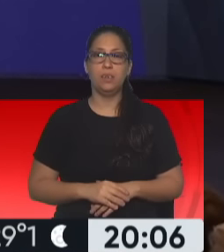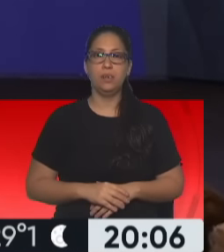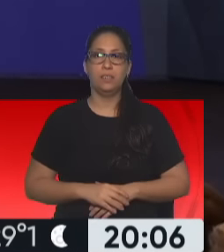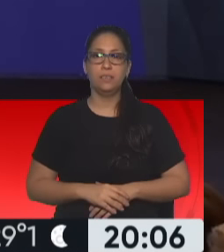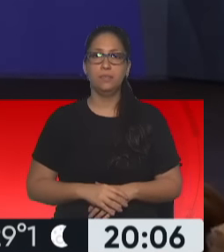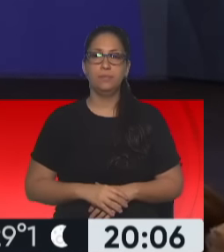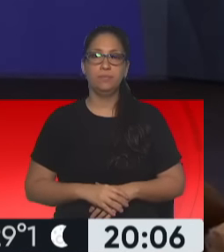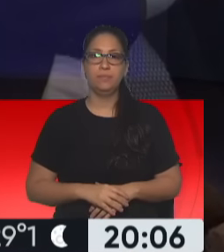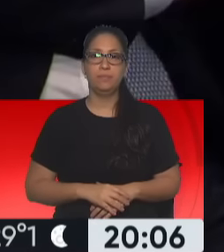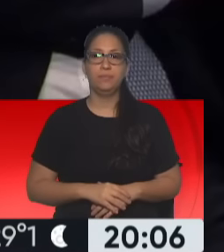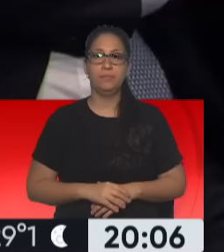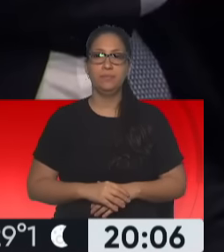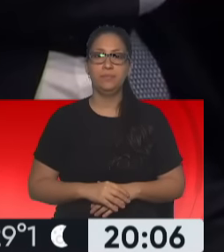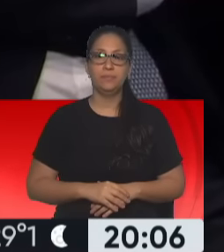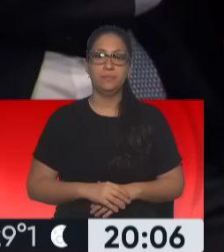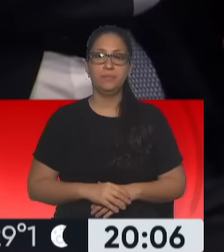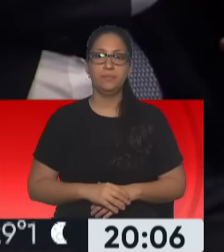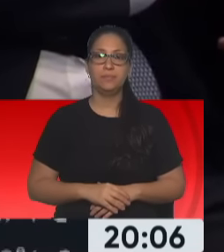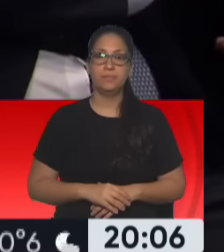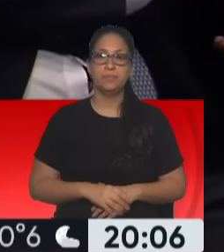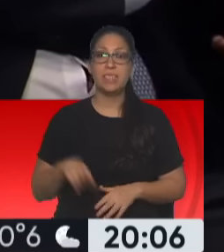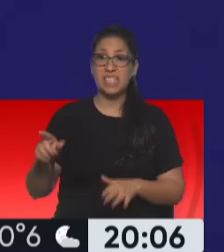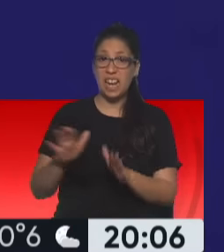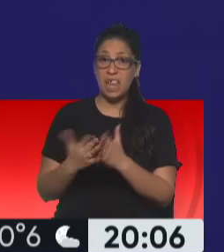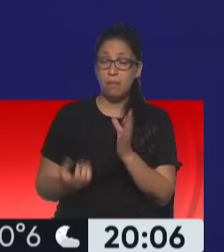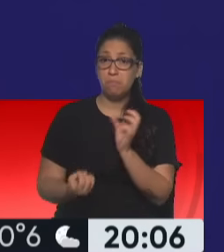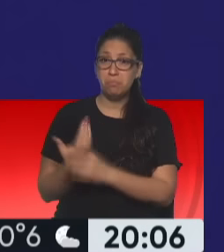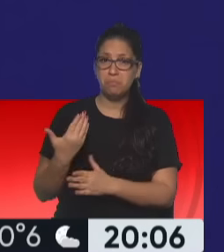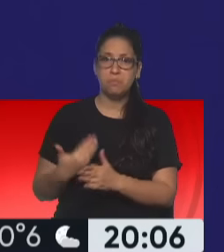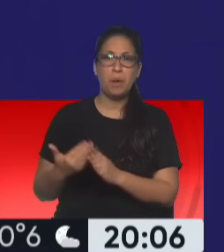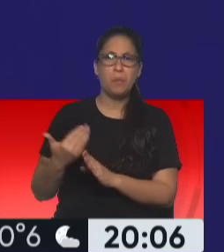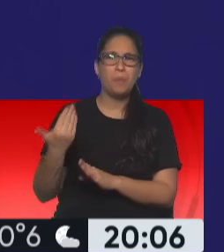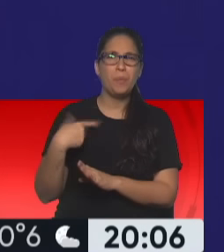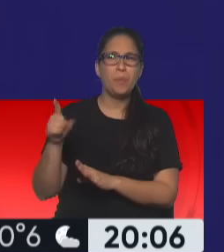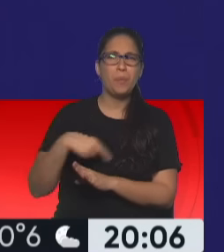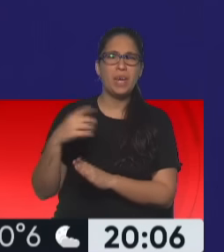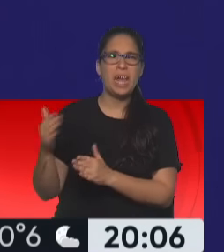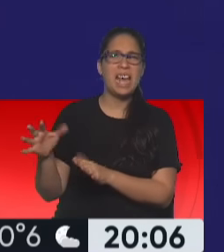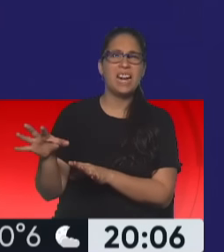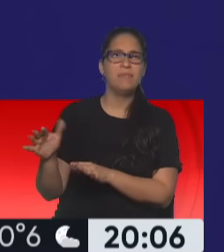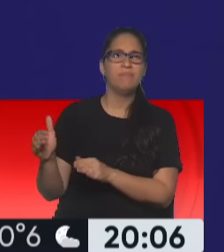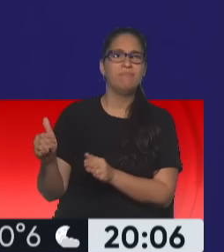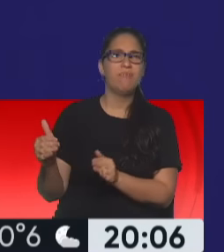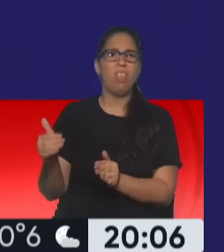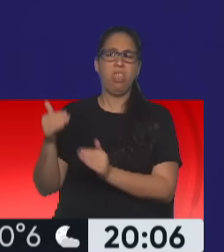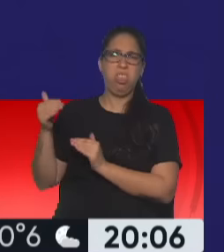Que implicó un retroceso enorme en materia de teoría económica.